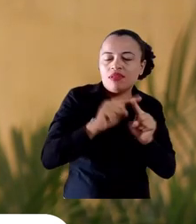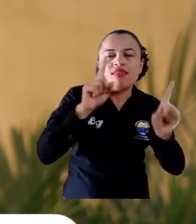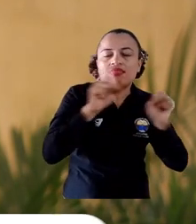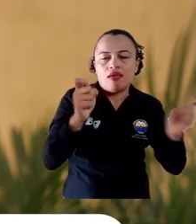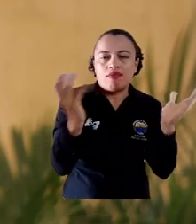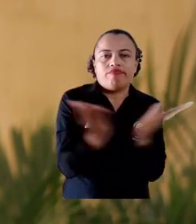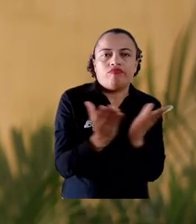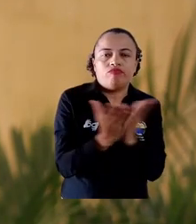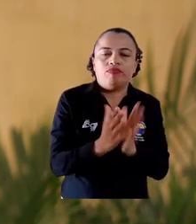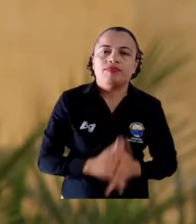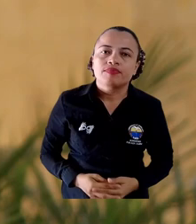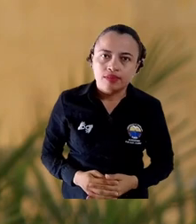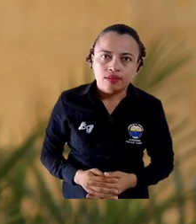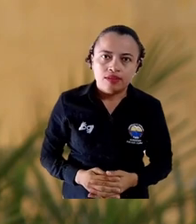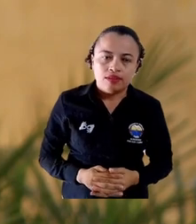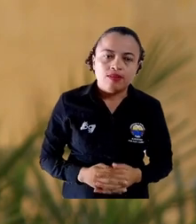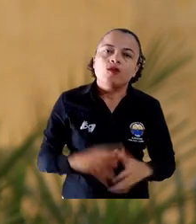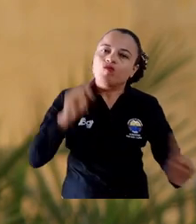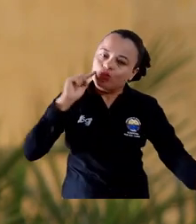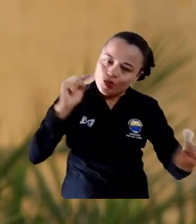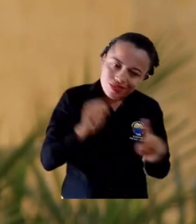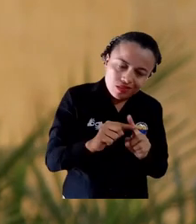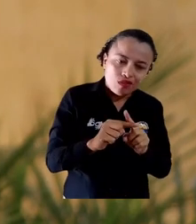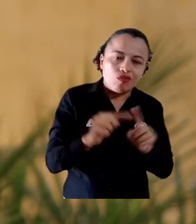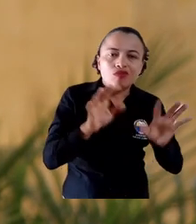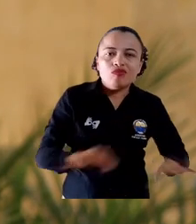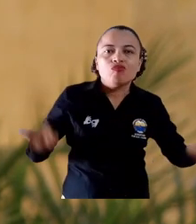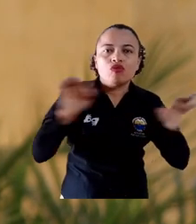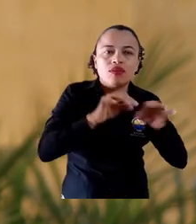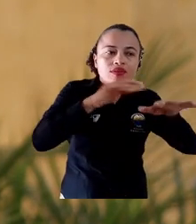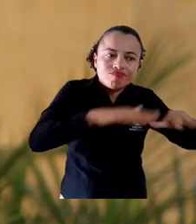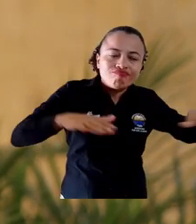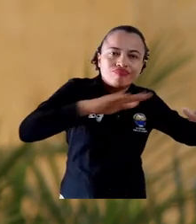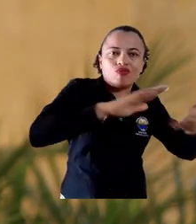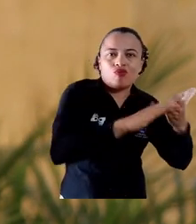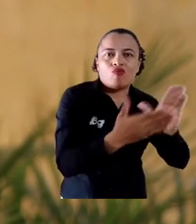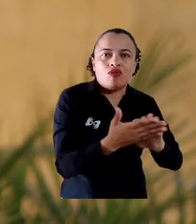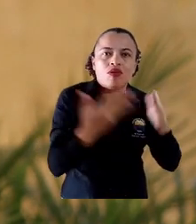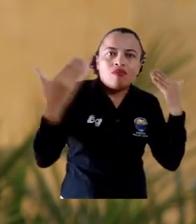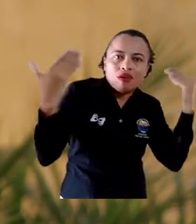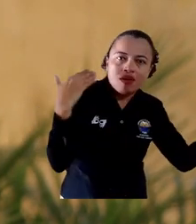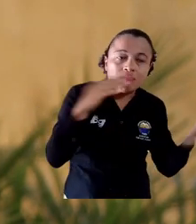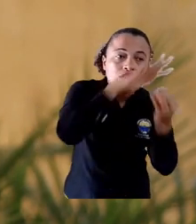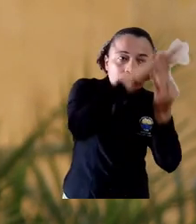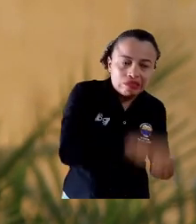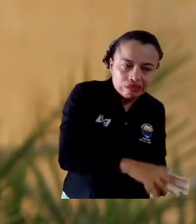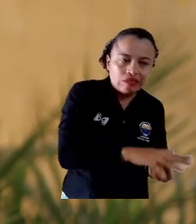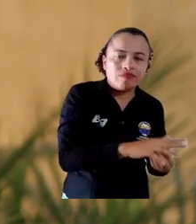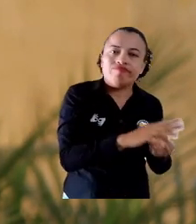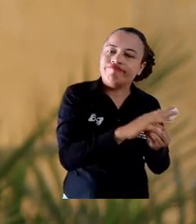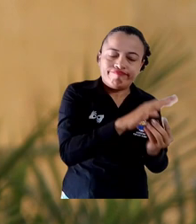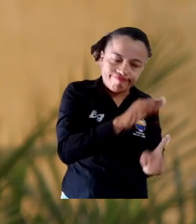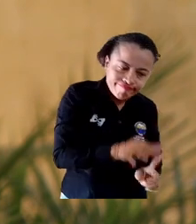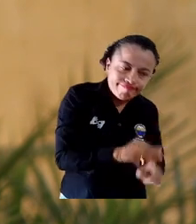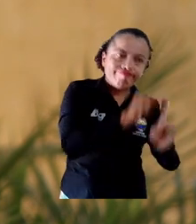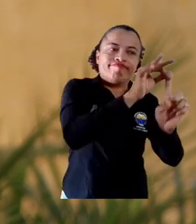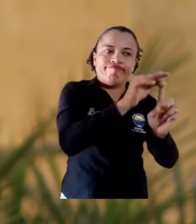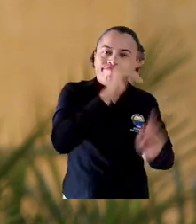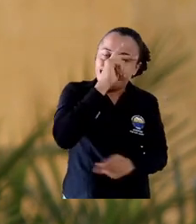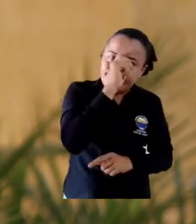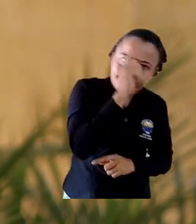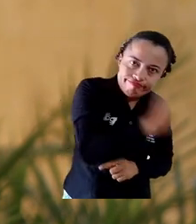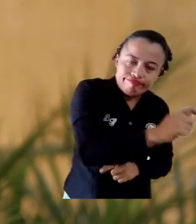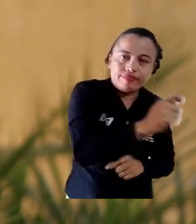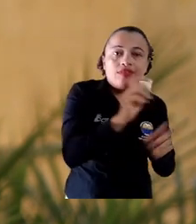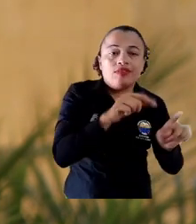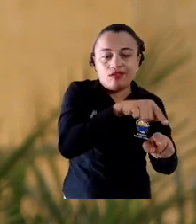en el ámbito escolar. Seguir apostando a la dignificación de estas poblaciones que han sido marginadas por tanto